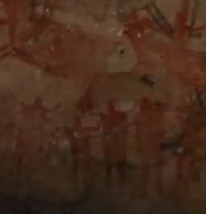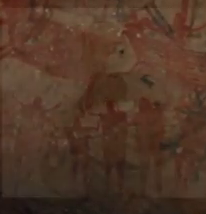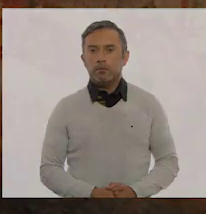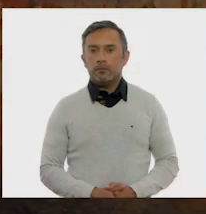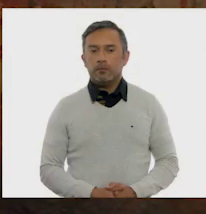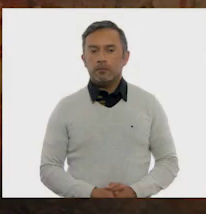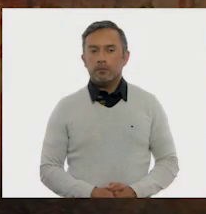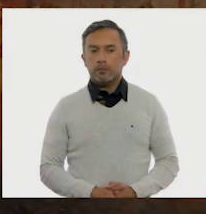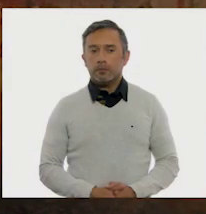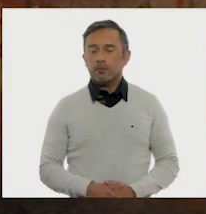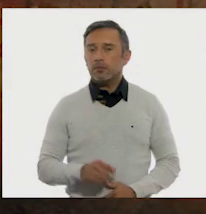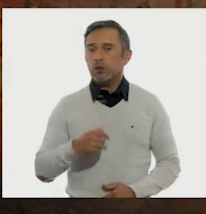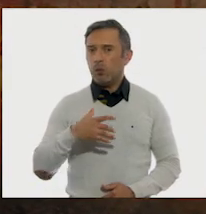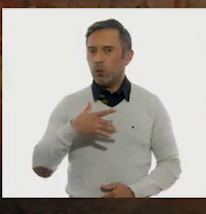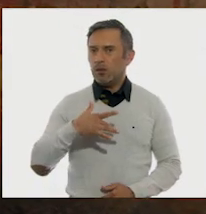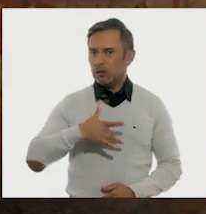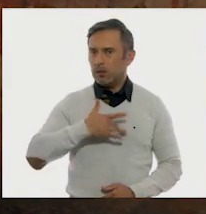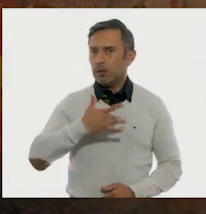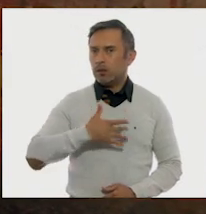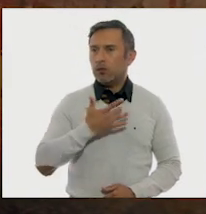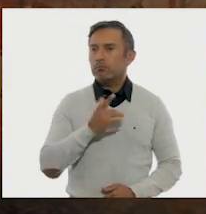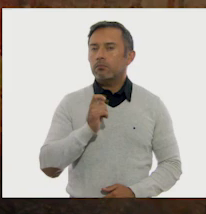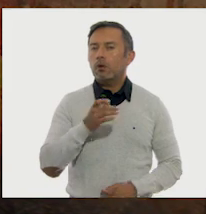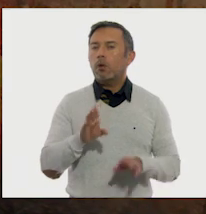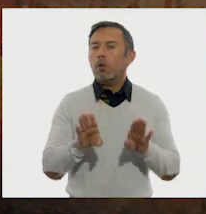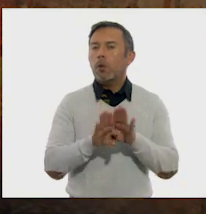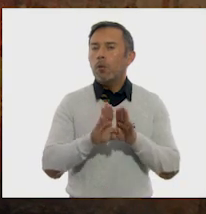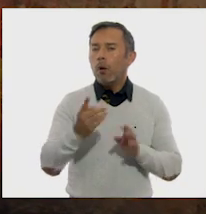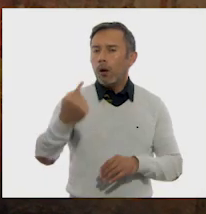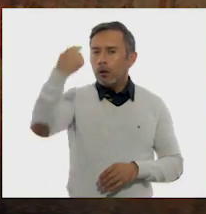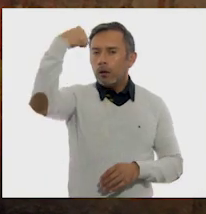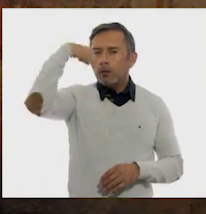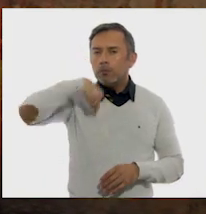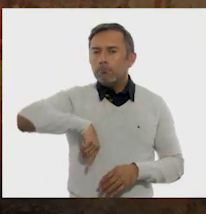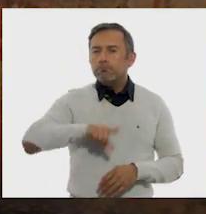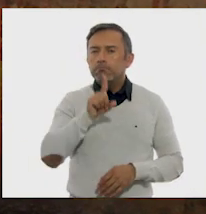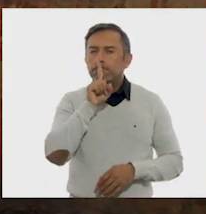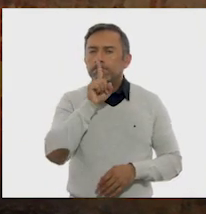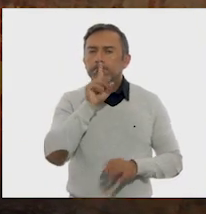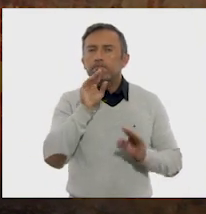Lo siento como que yo estoy platicando en mi silencio con ellos, con lo que está pintado ahí, ¿no?